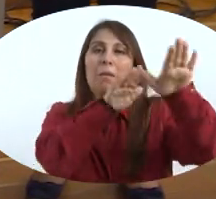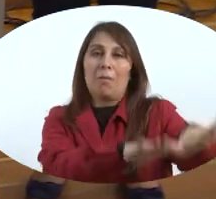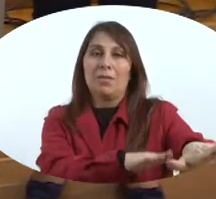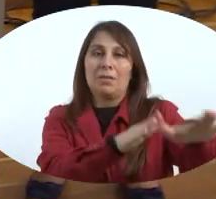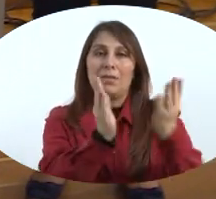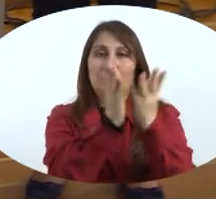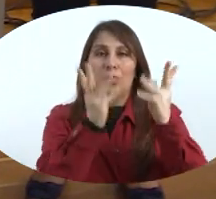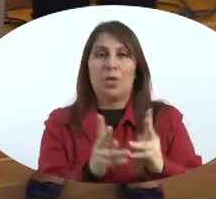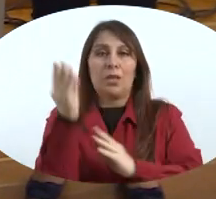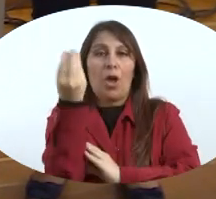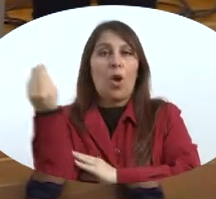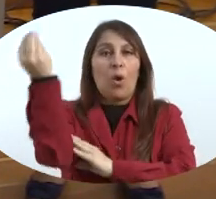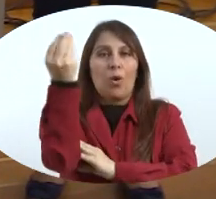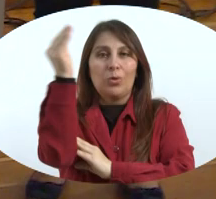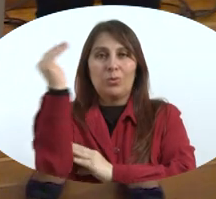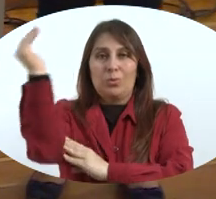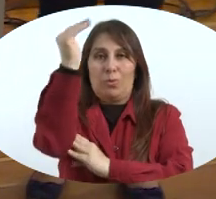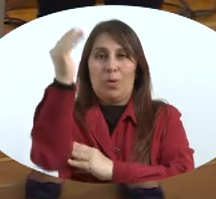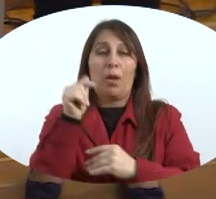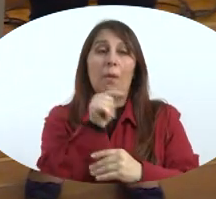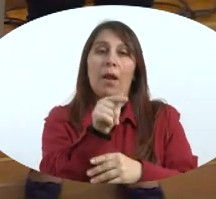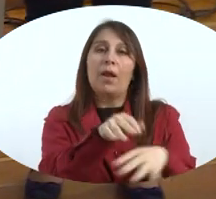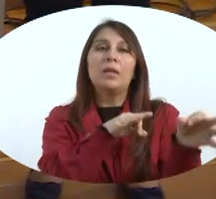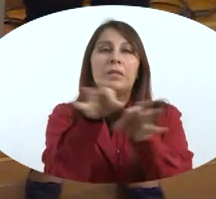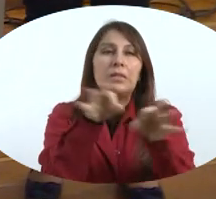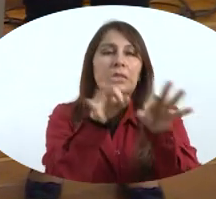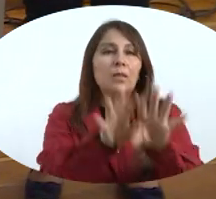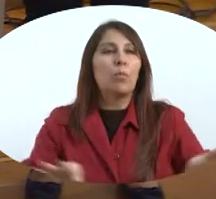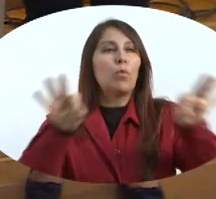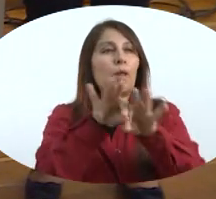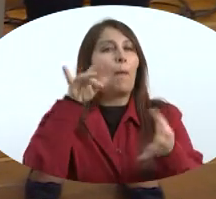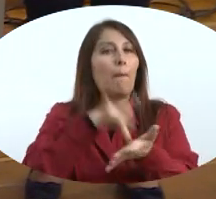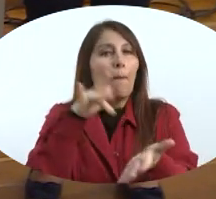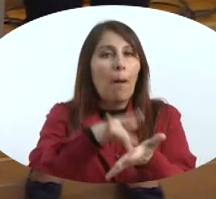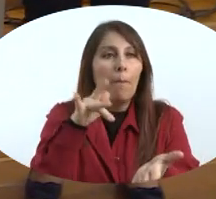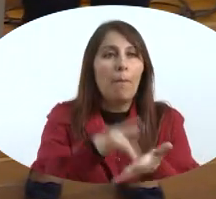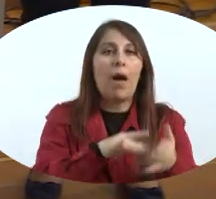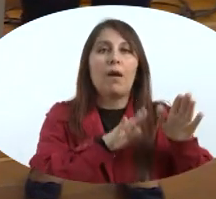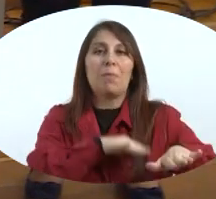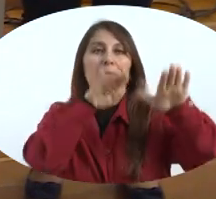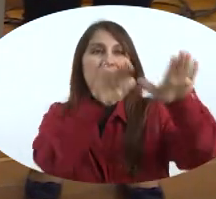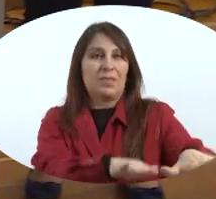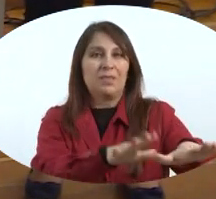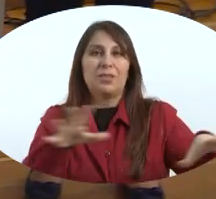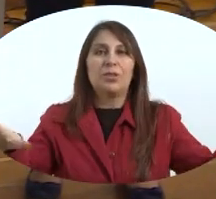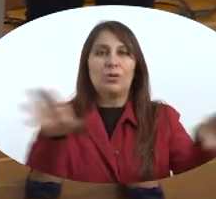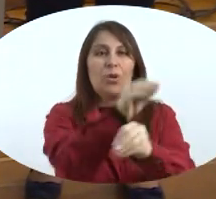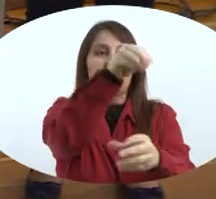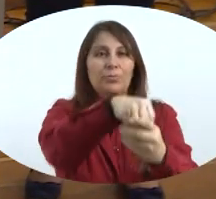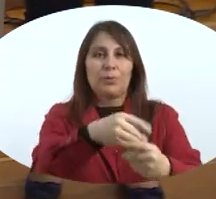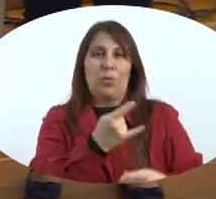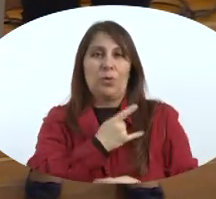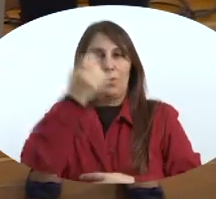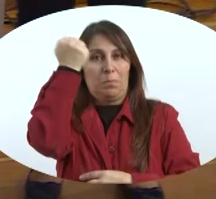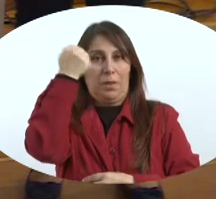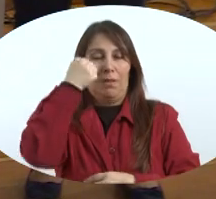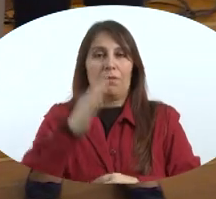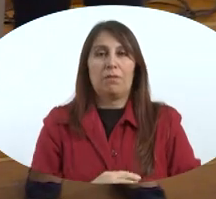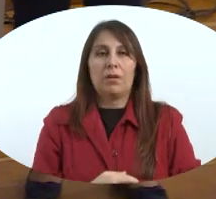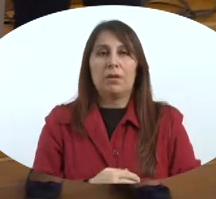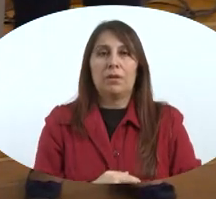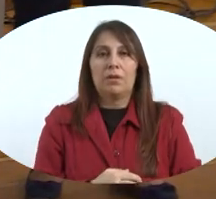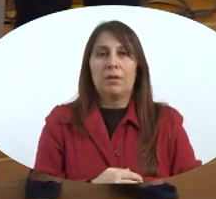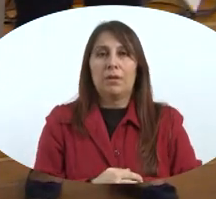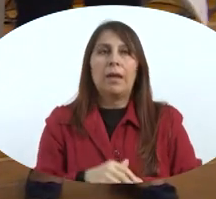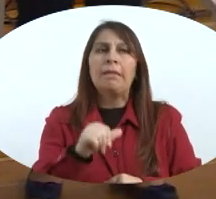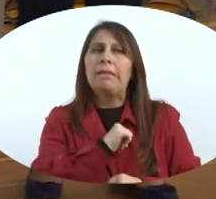los estudiantes ante consejo superior puede quien explicará la importancia de la participación y ejercicio de la representación en la universidad pedagógica nacional el